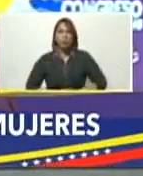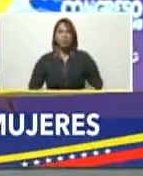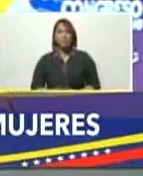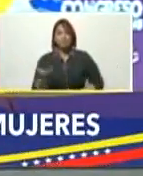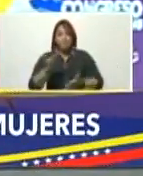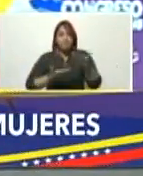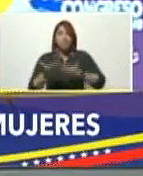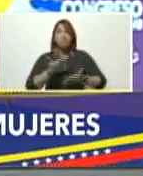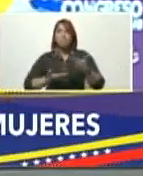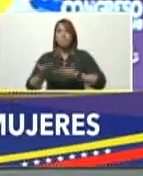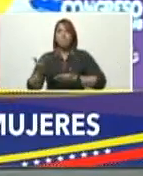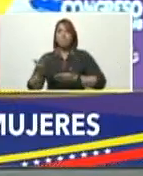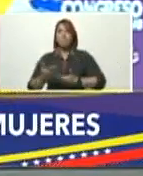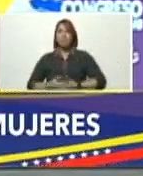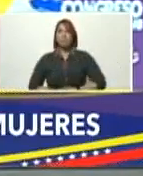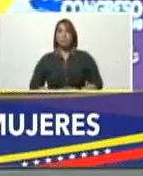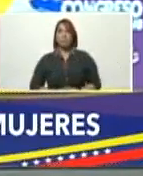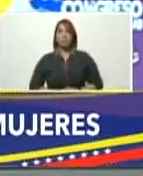solidario?